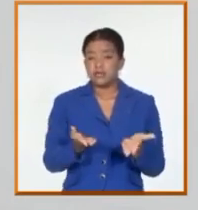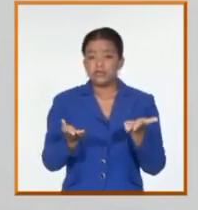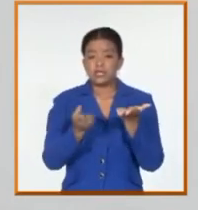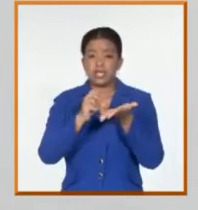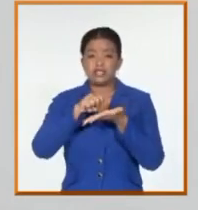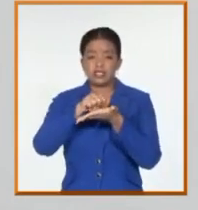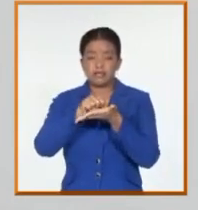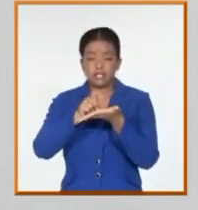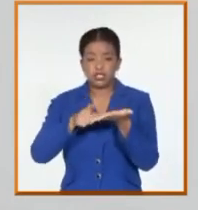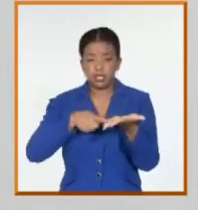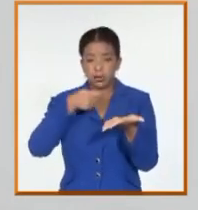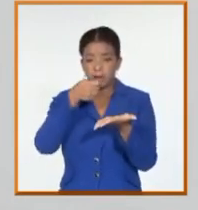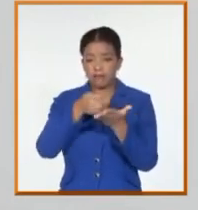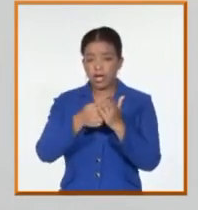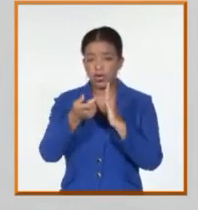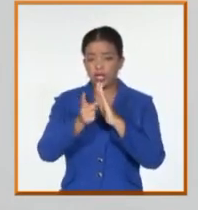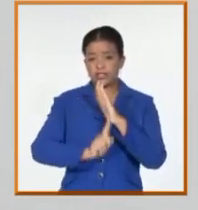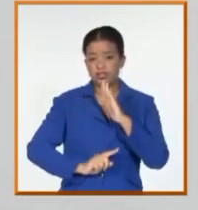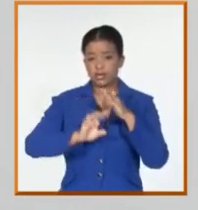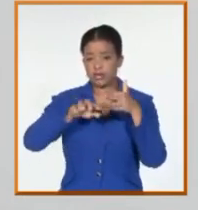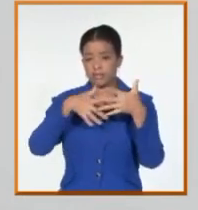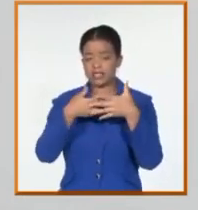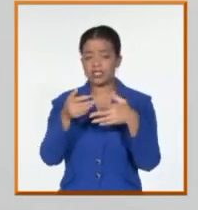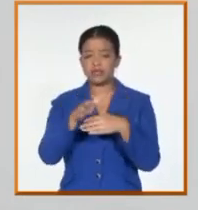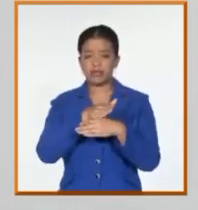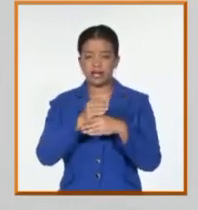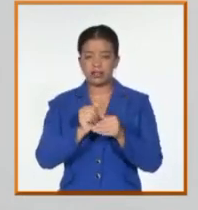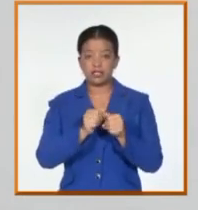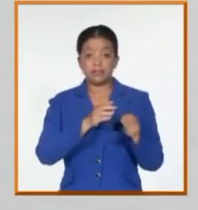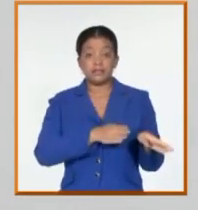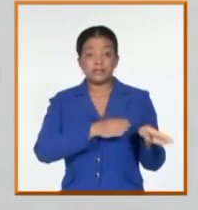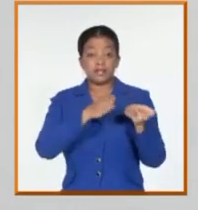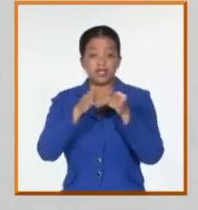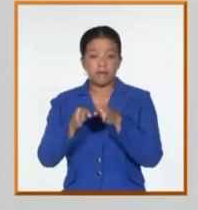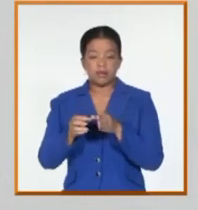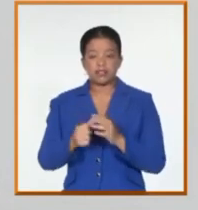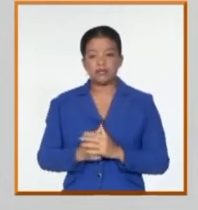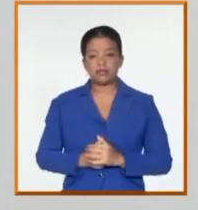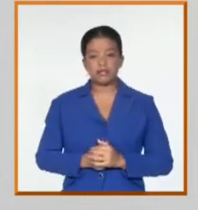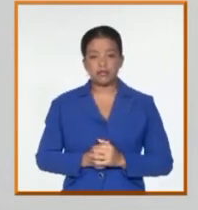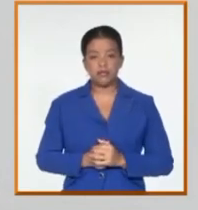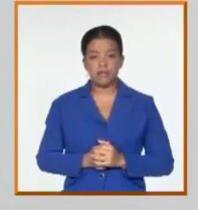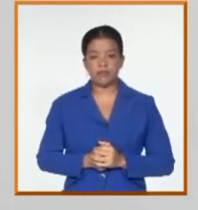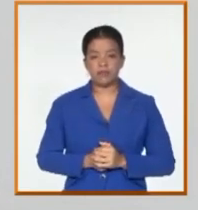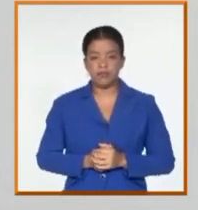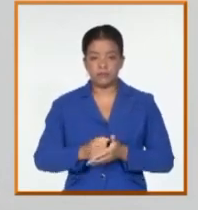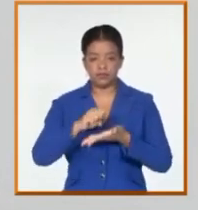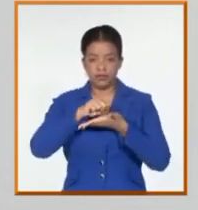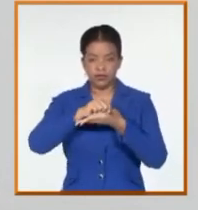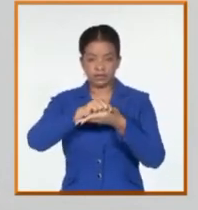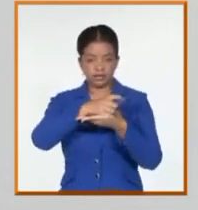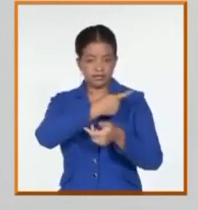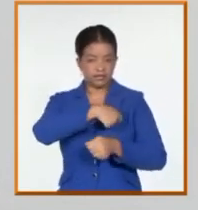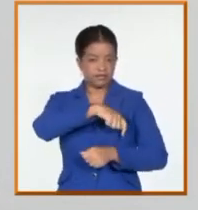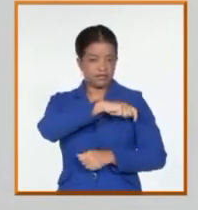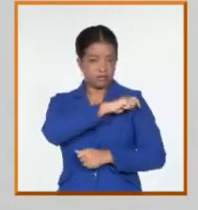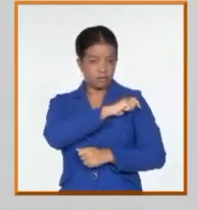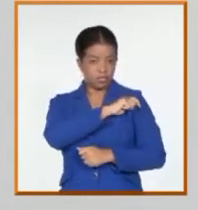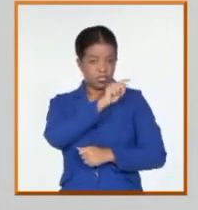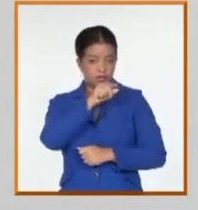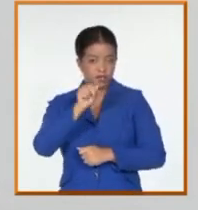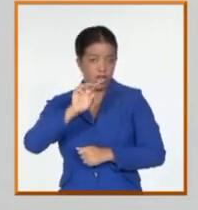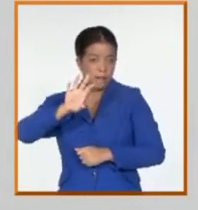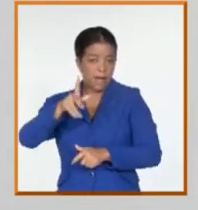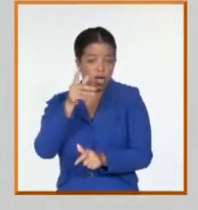de pagos electrónicos en todas las entidades y por el otro lado Cómo convertir a los que dan servicio al público en sabedores